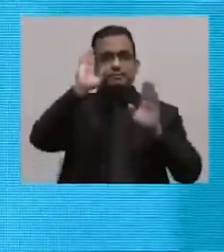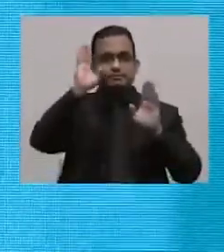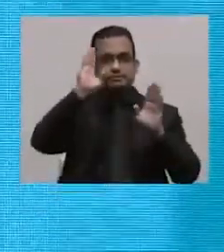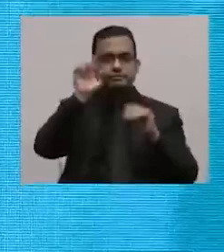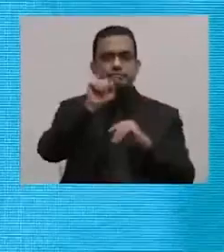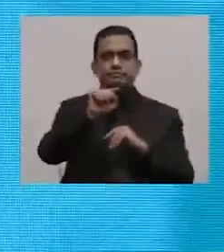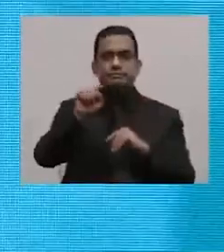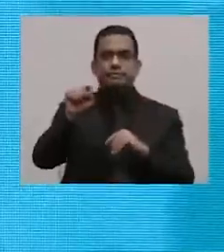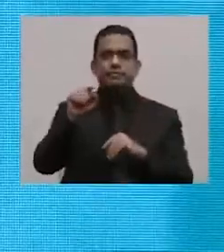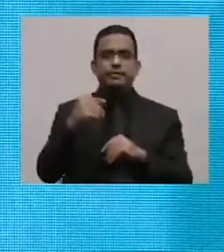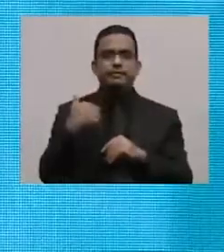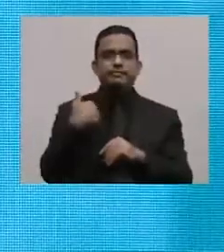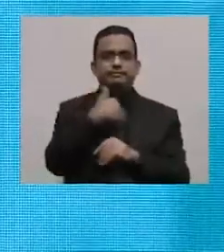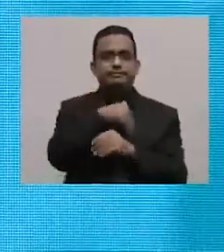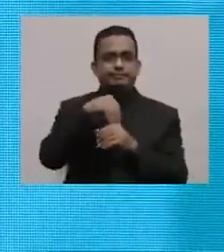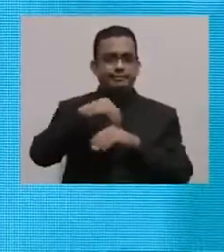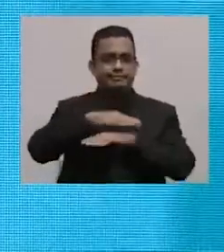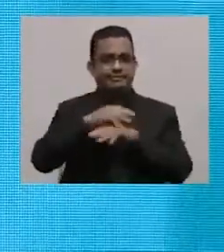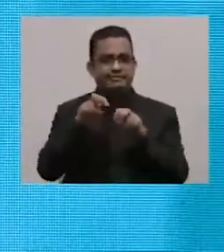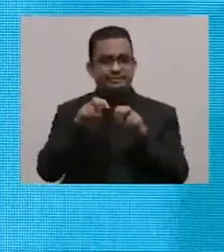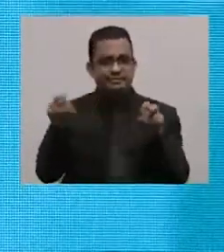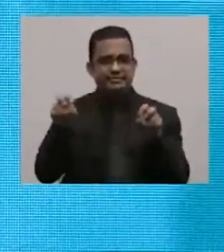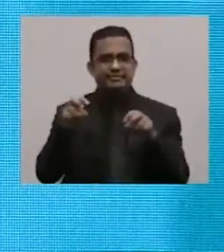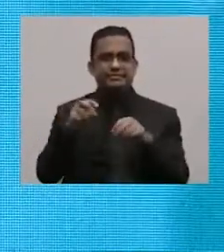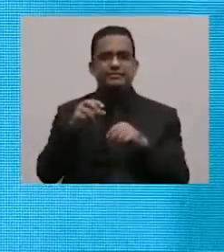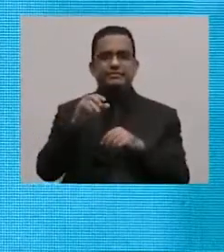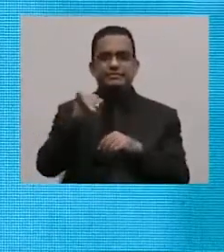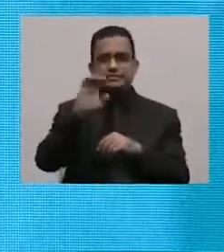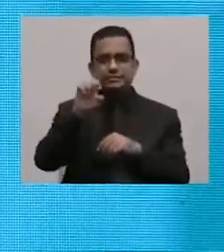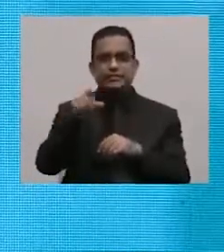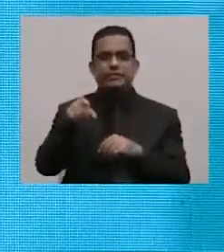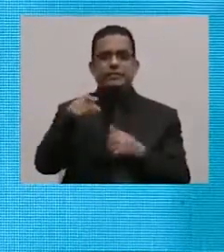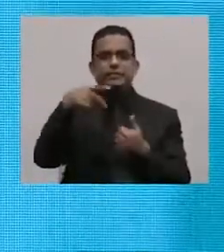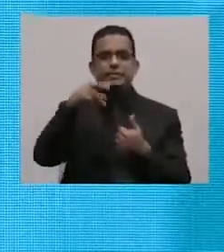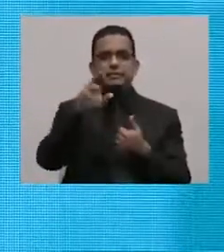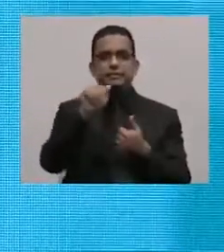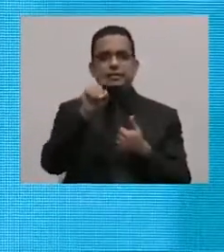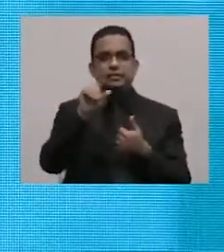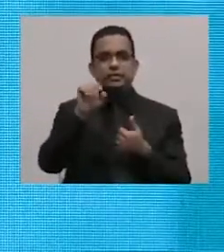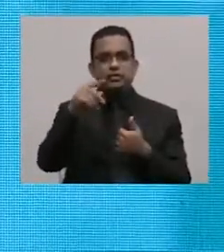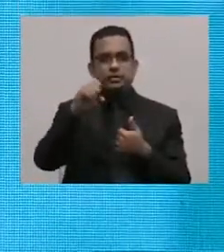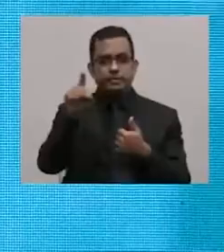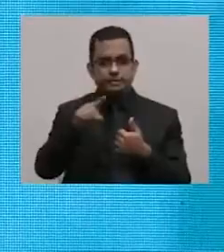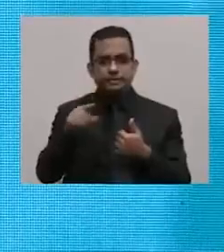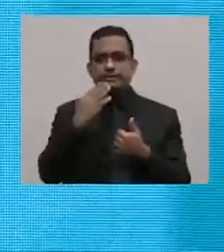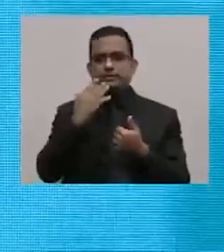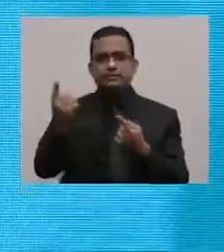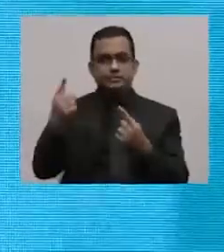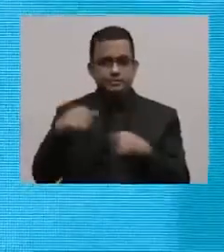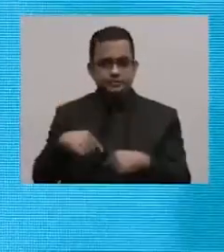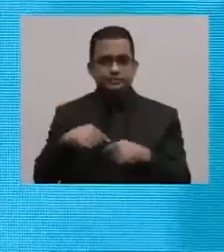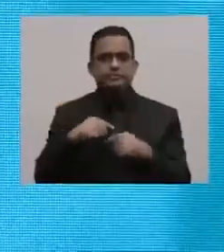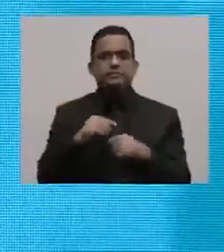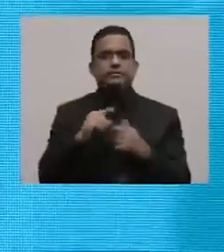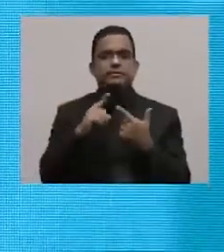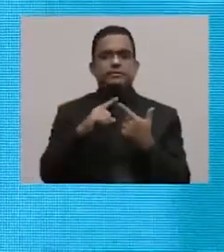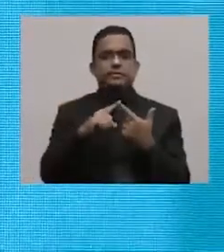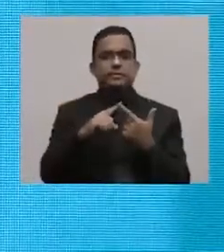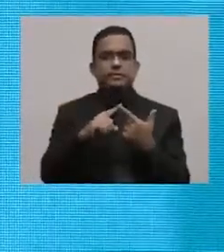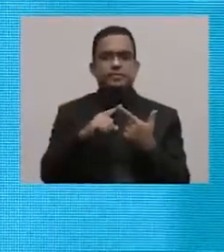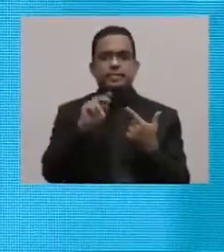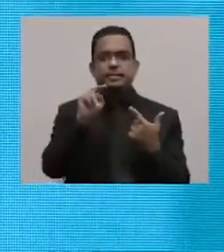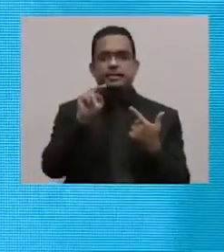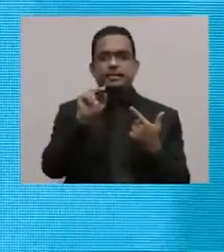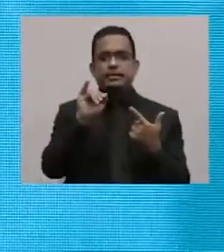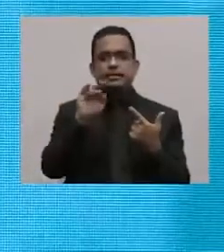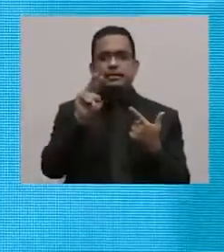nuestros magistrados suplentes que están aquí en el día de hoy, el magistrado Prado López. Muchísimas gracias, magistrado. La licenciada